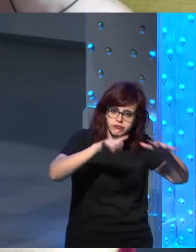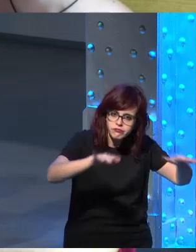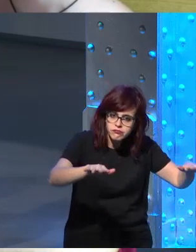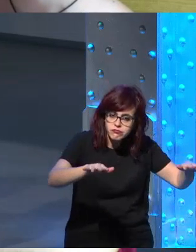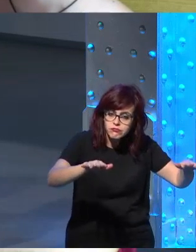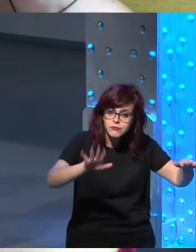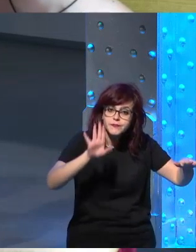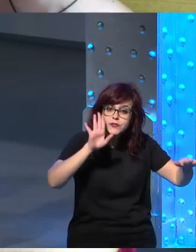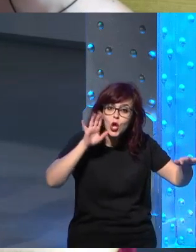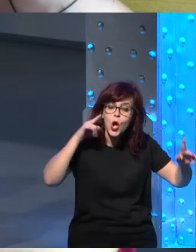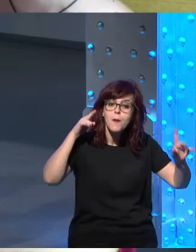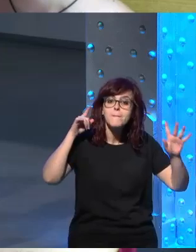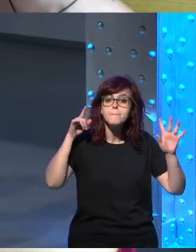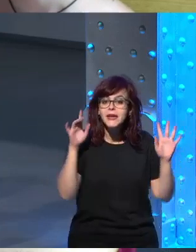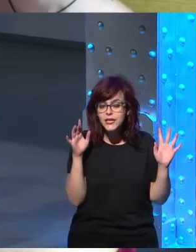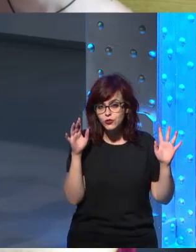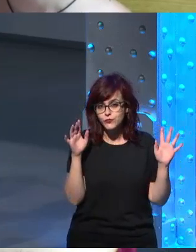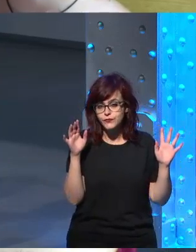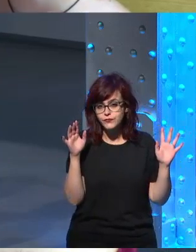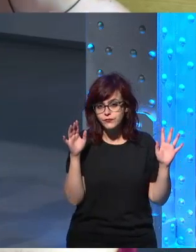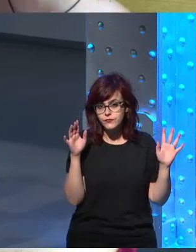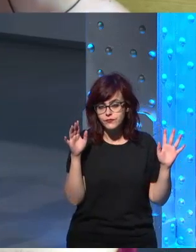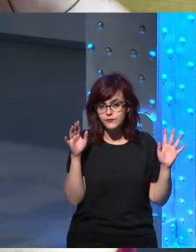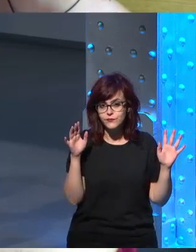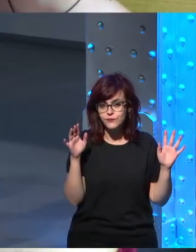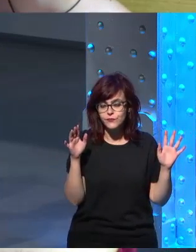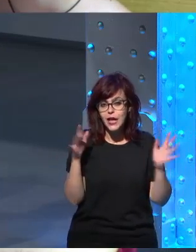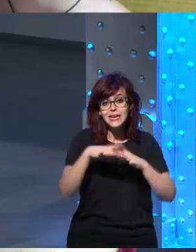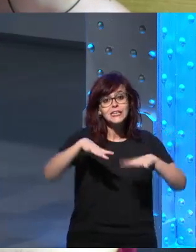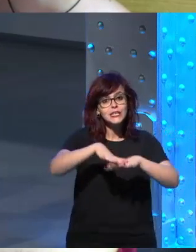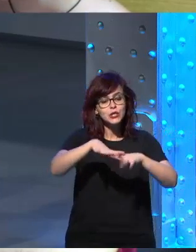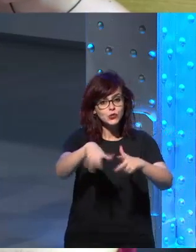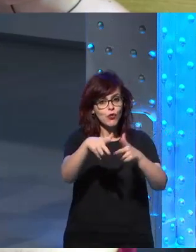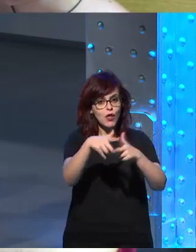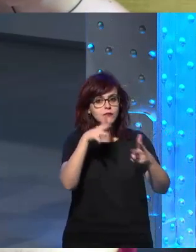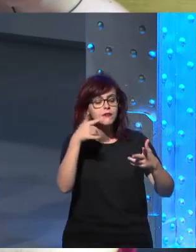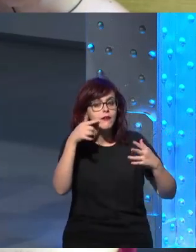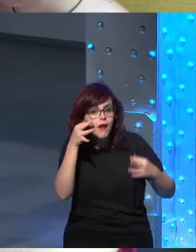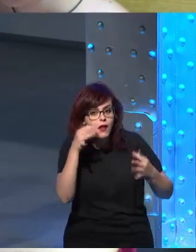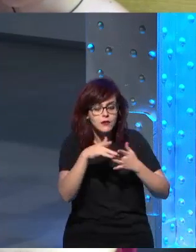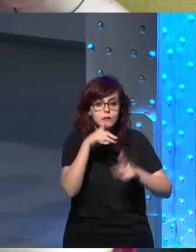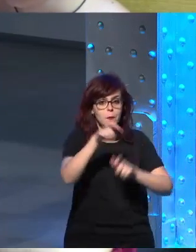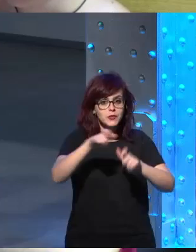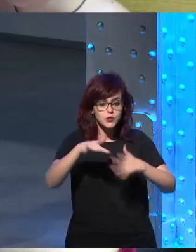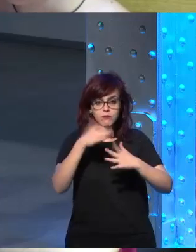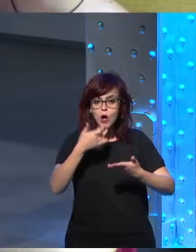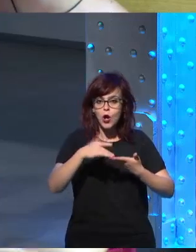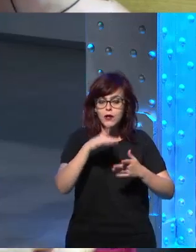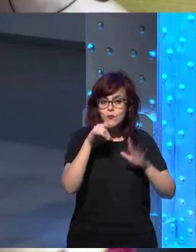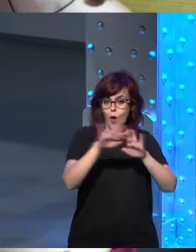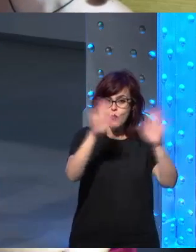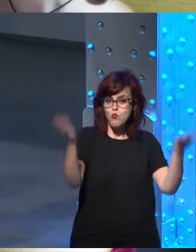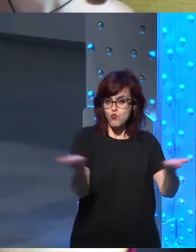¿Hasta qué punto las redes sociales ponen a todo el que quiera decir algo en ese escaparate